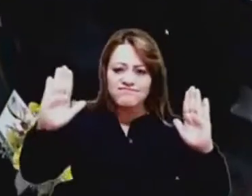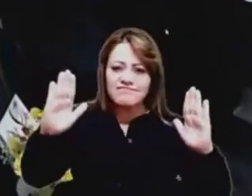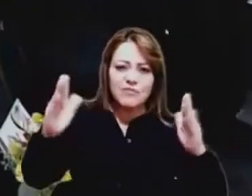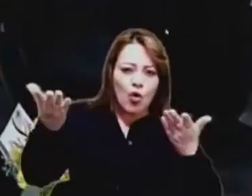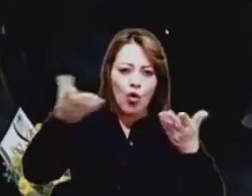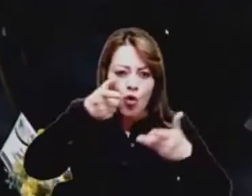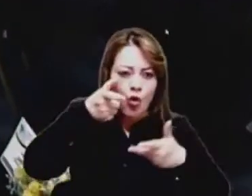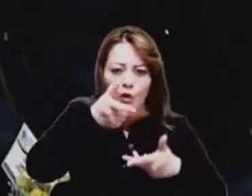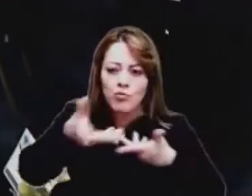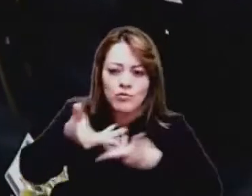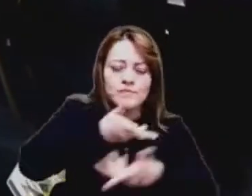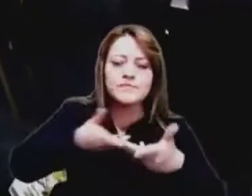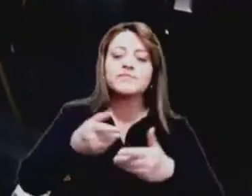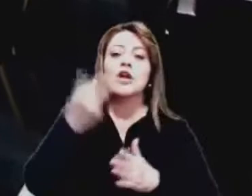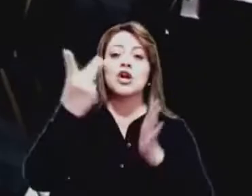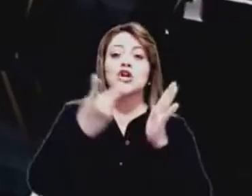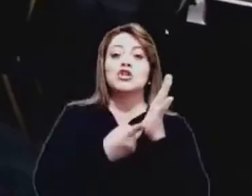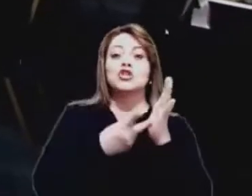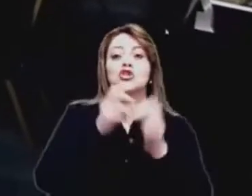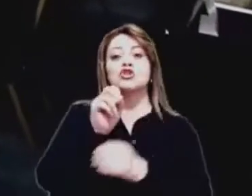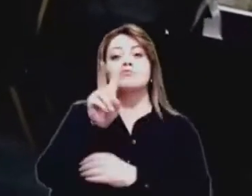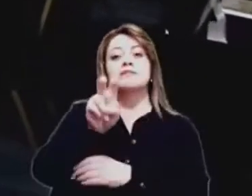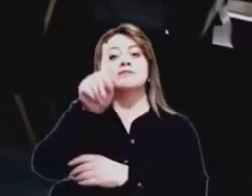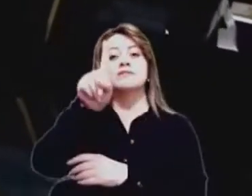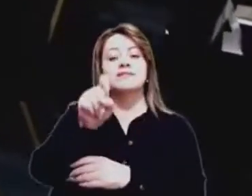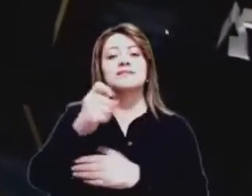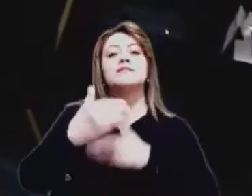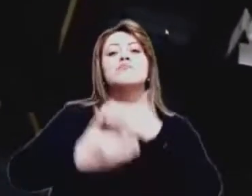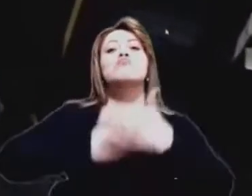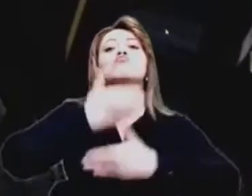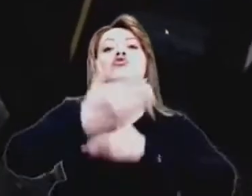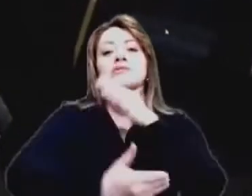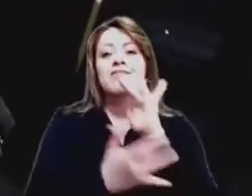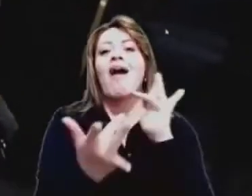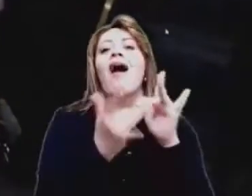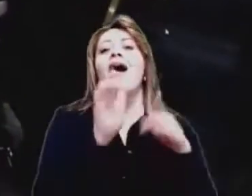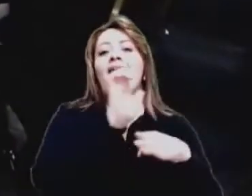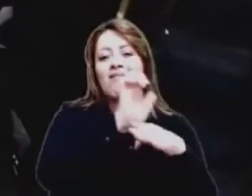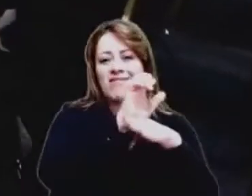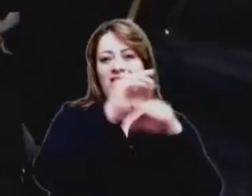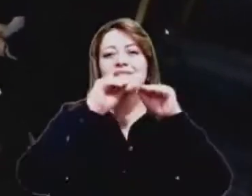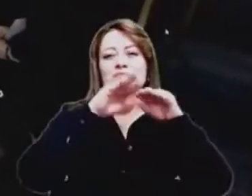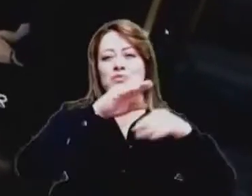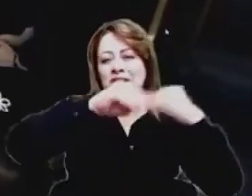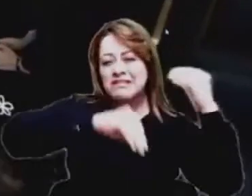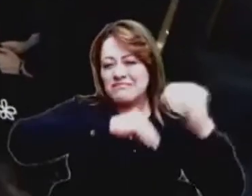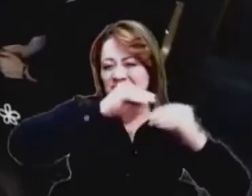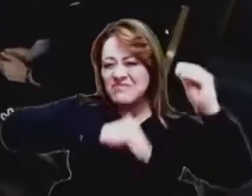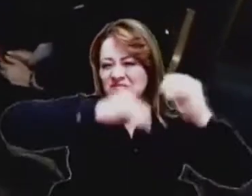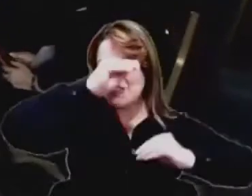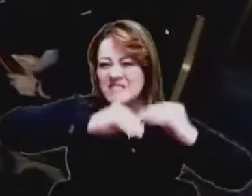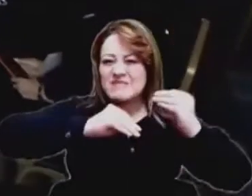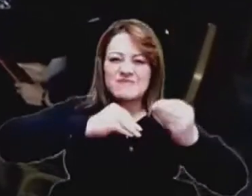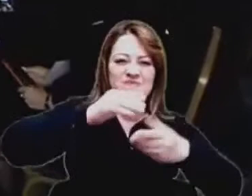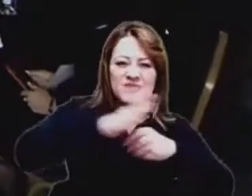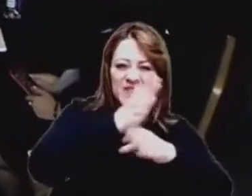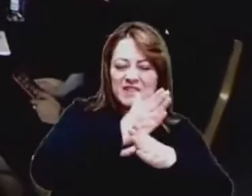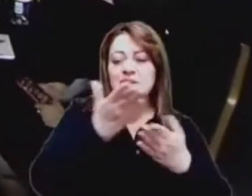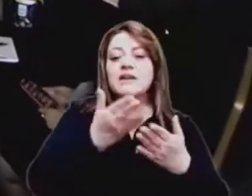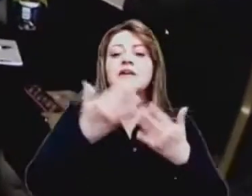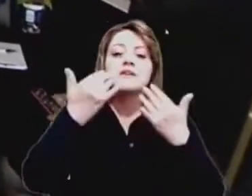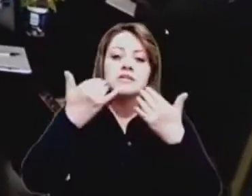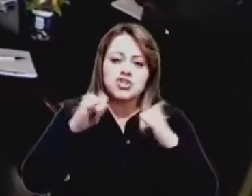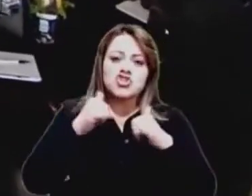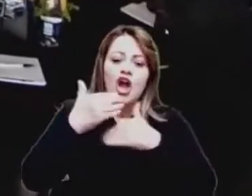dos mil setenta y seis procesos que actualmente están vigentes podríamos ofrecerle a las entidades como de hecho ya lo hemos hecho